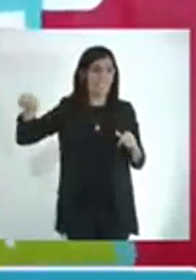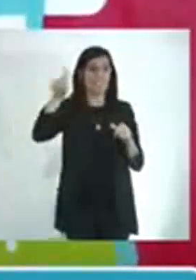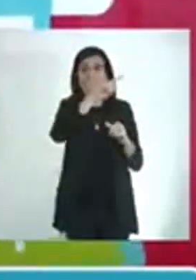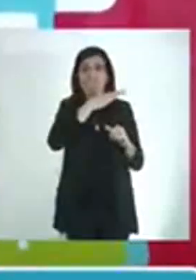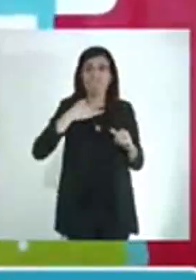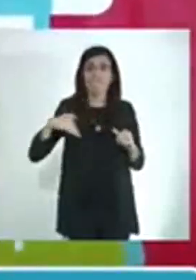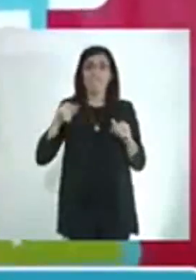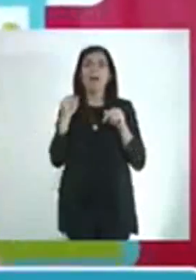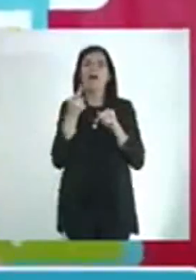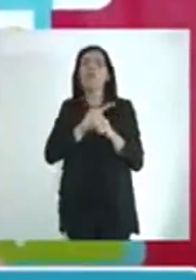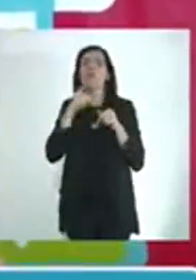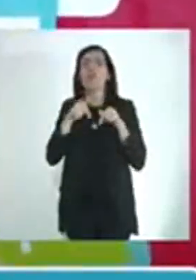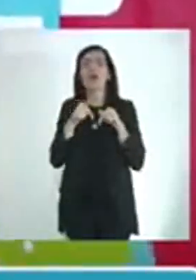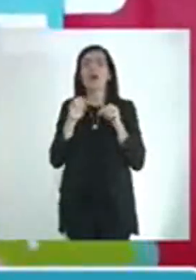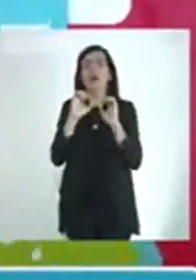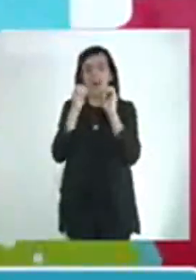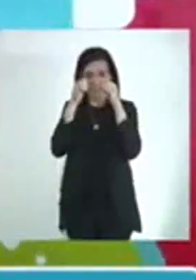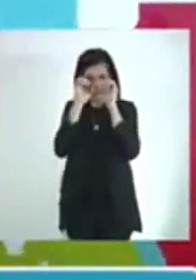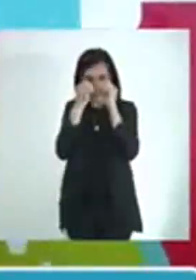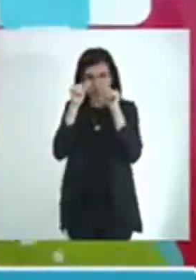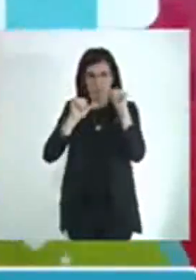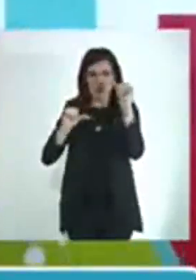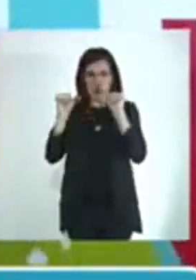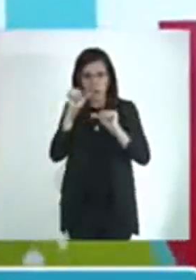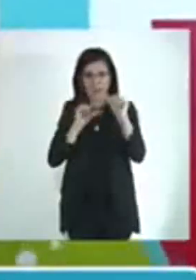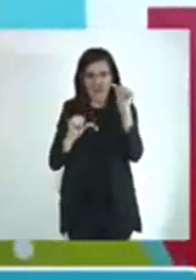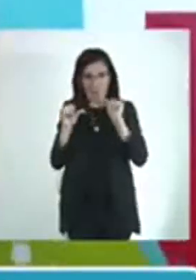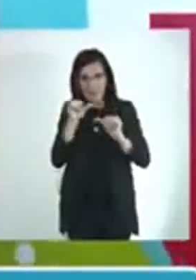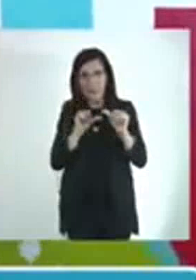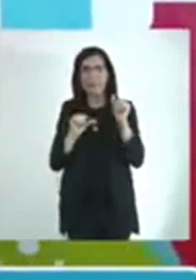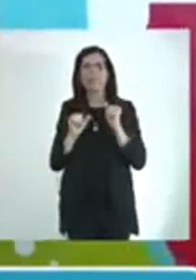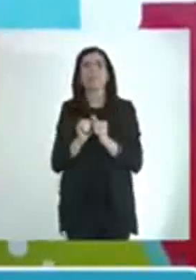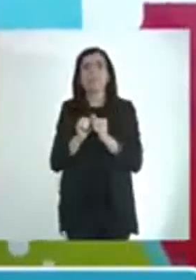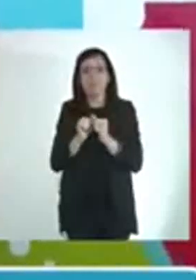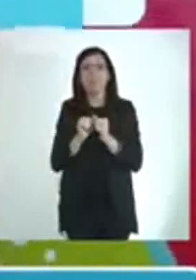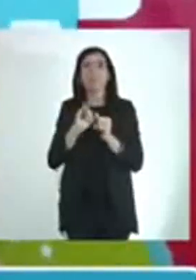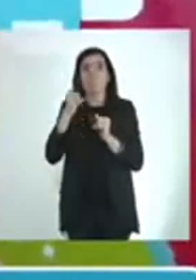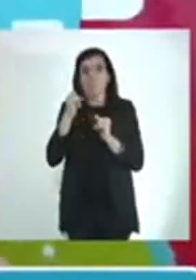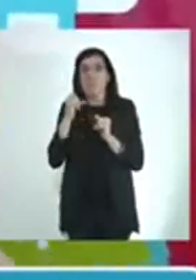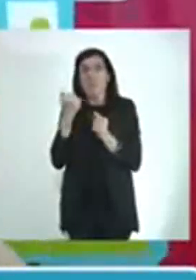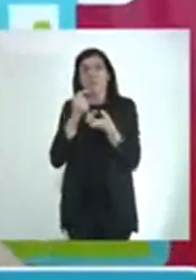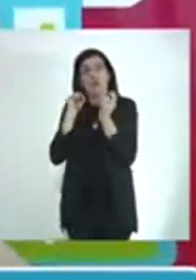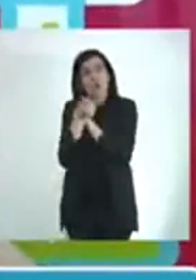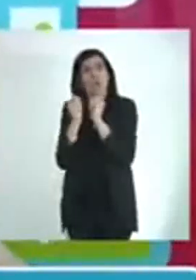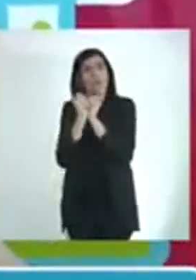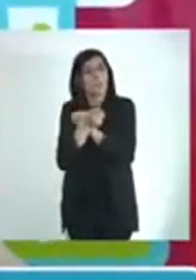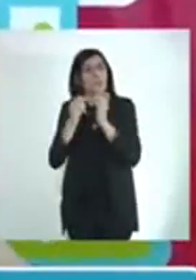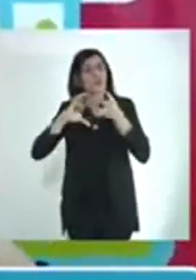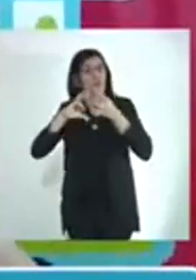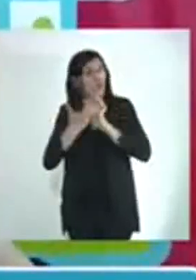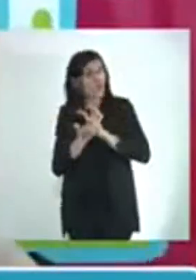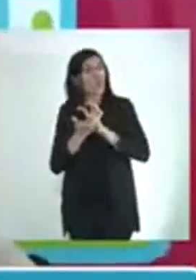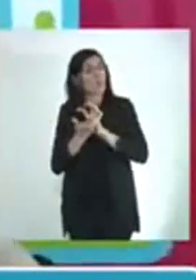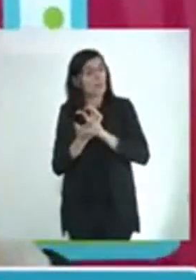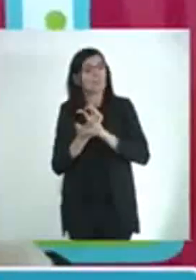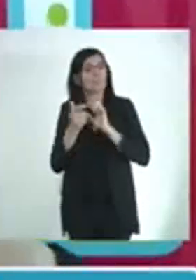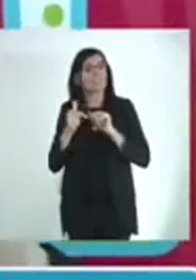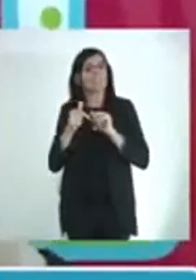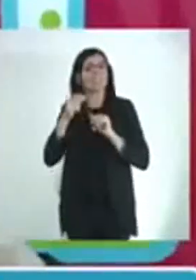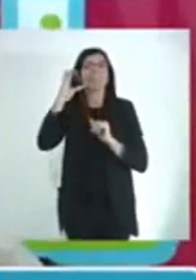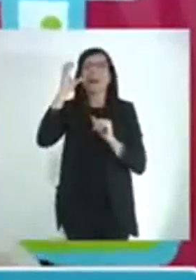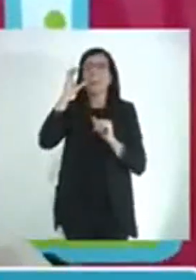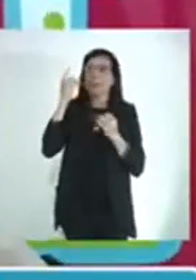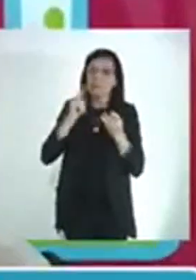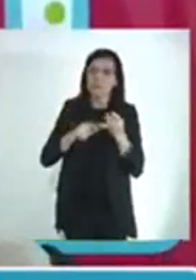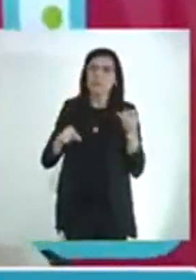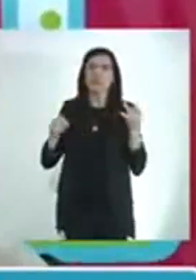de Química, de Biología. Bueno, hemos adaptado nuestras propuestas hoy en día al momento que estamos viviendo, tanto en nuestras